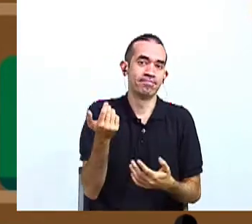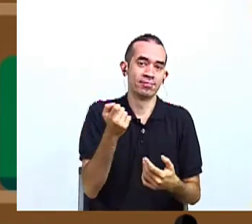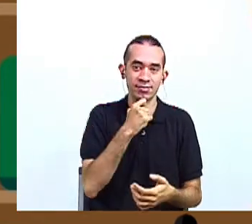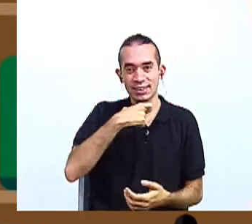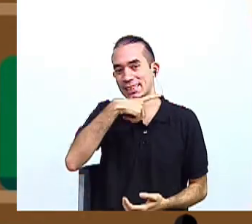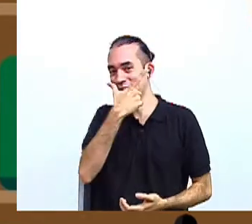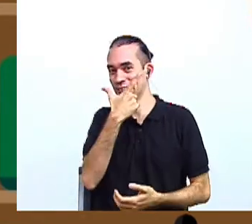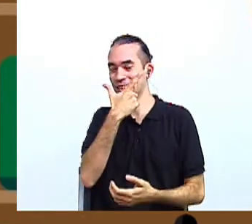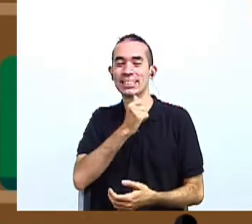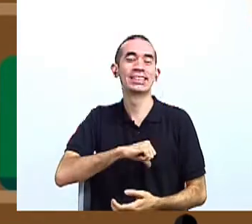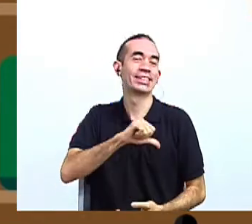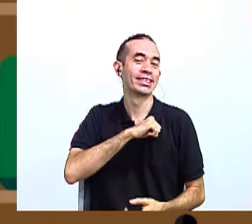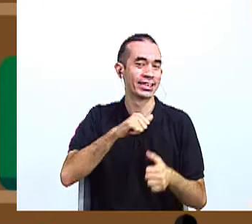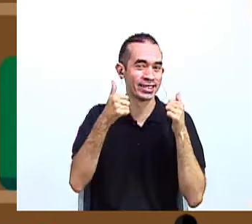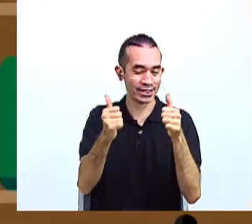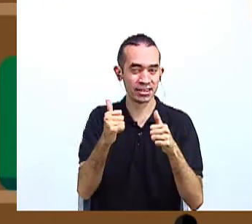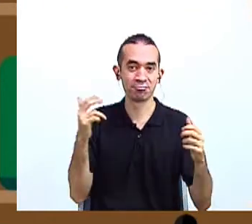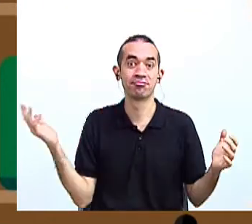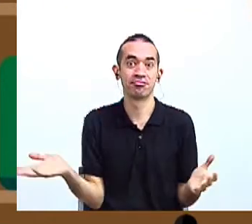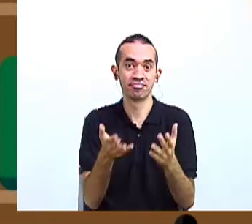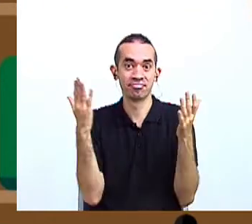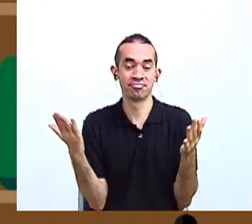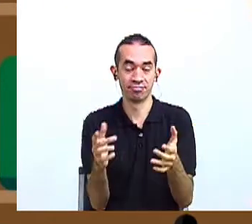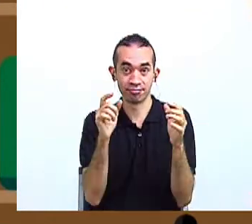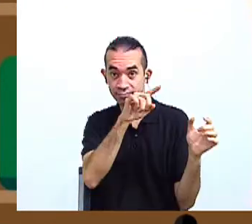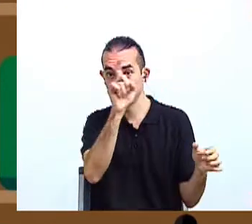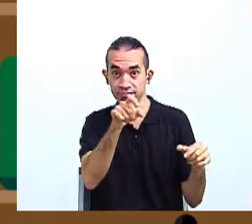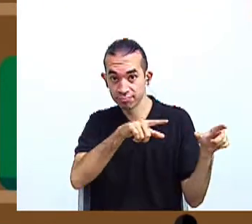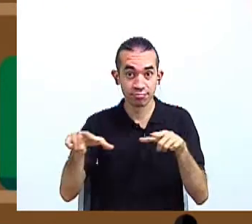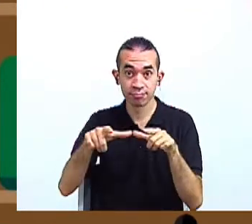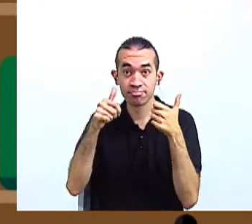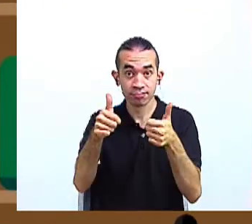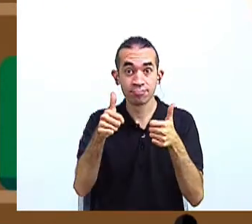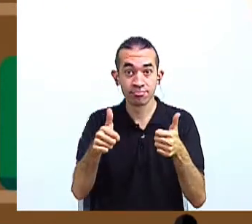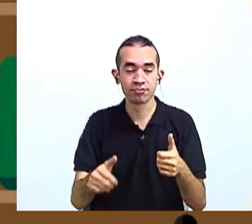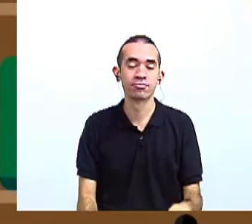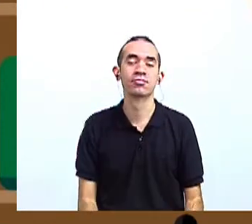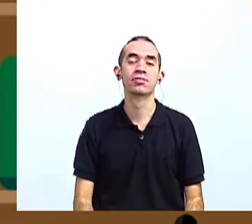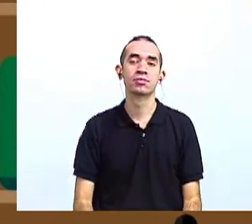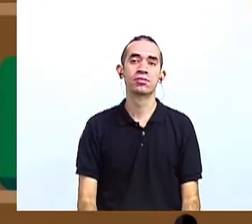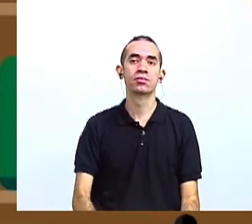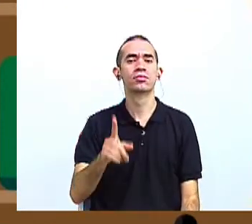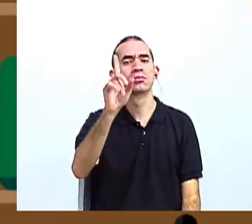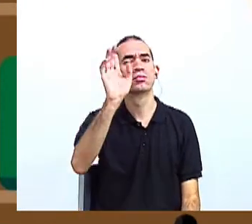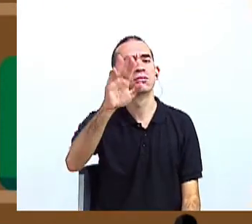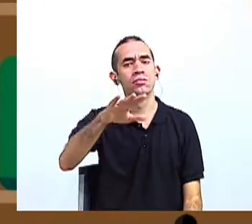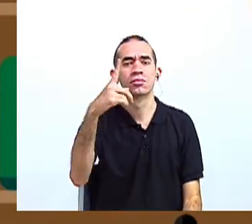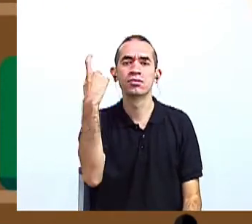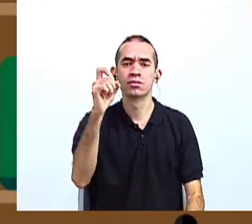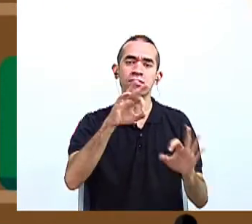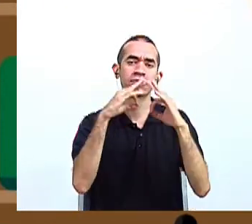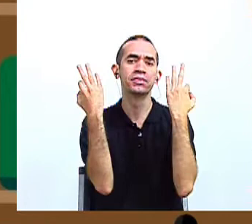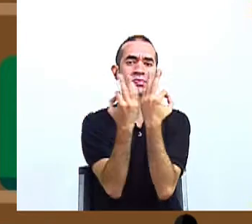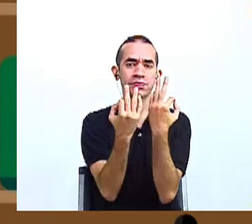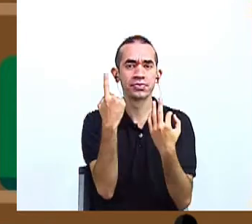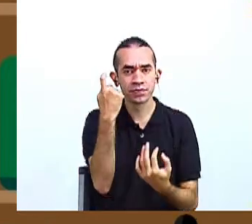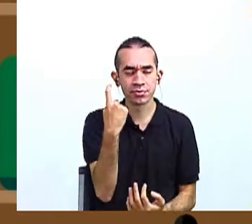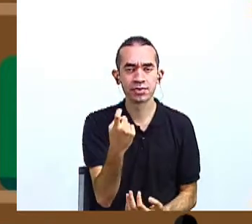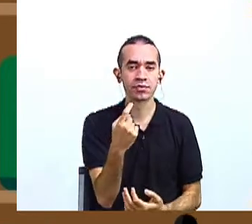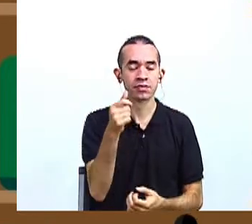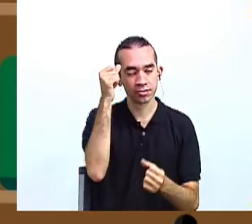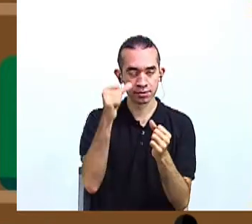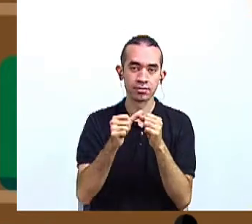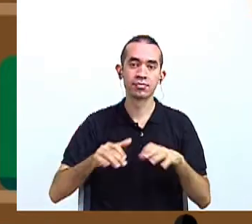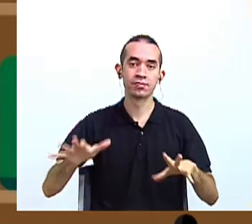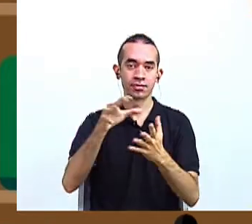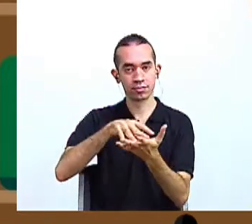una muy buena actitud, mucha motivación. ¿Estamos listos? Sí. Bueno, pero ¿falta la familia? Recuerden, este es un espacio